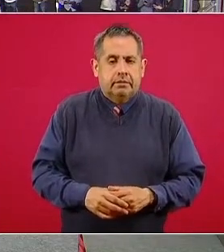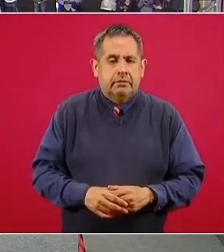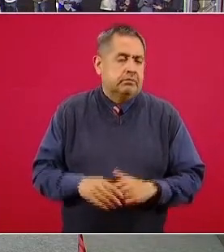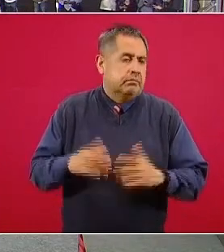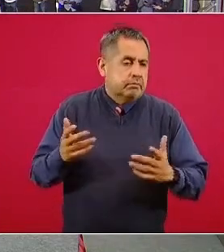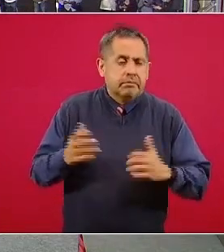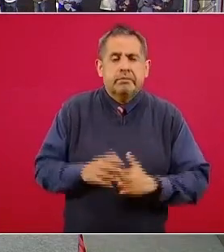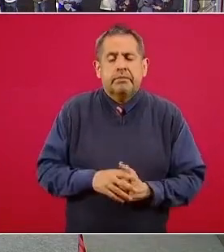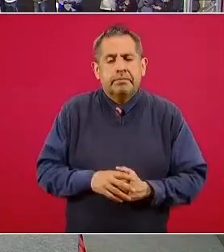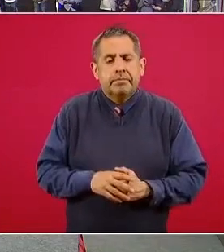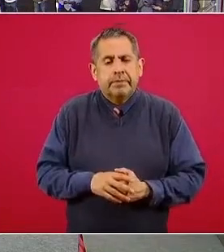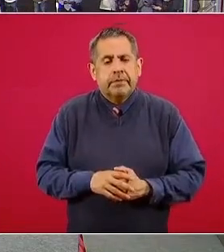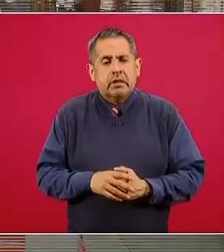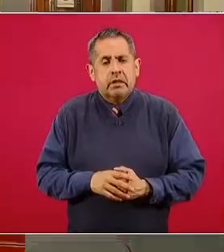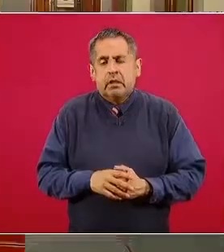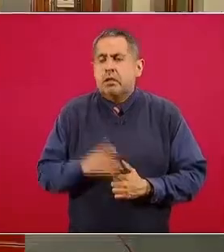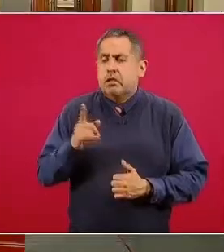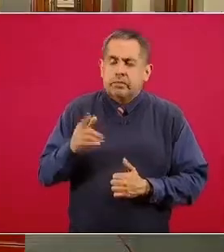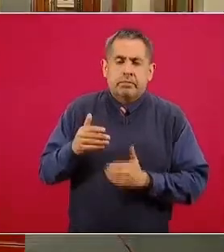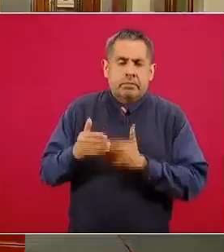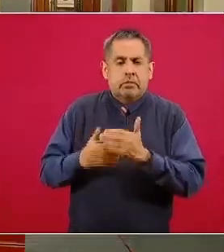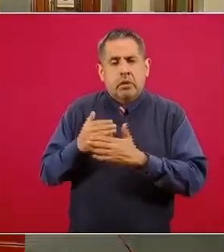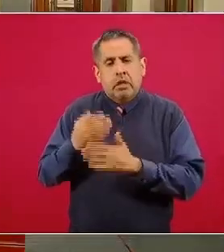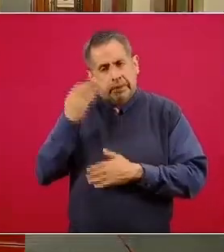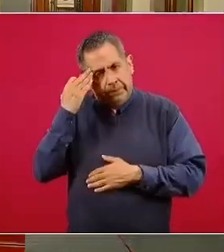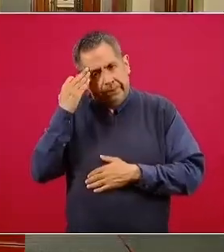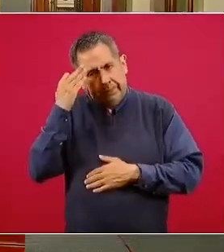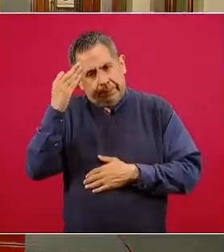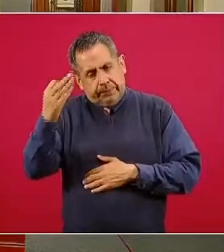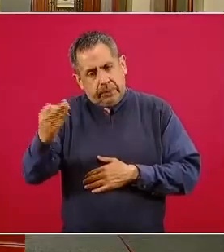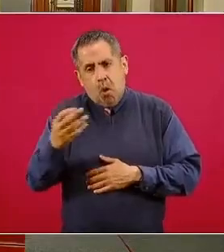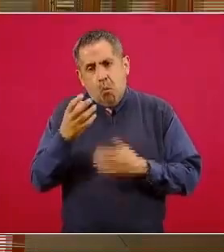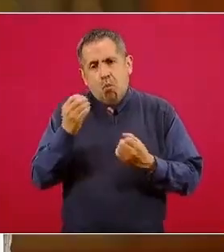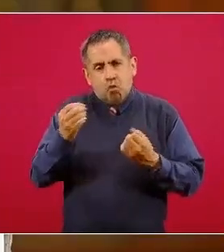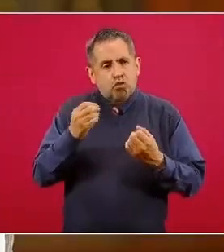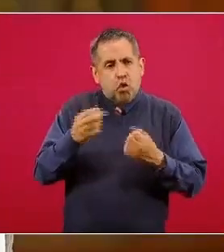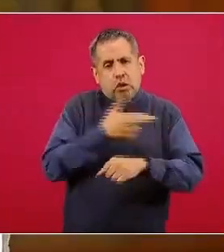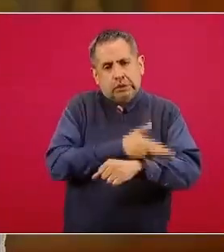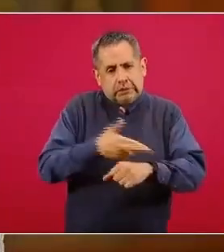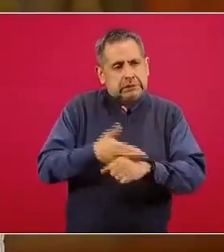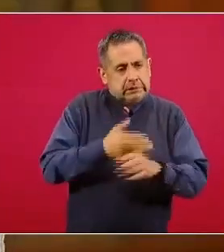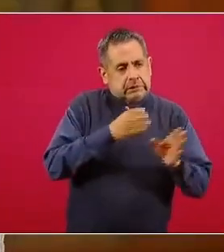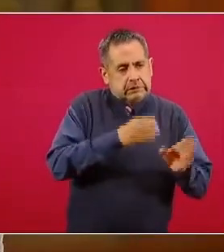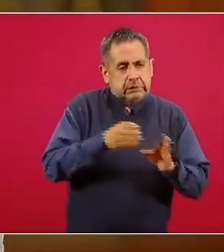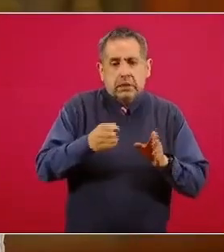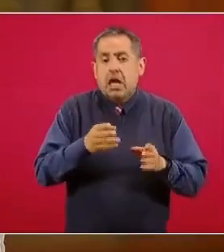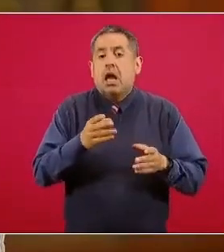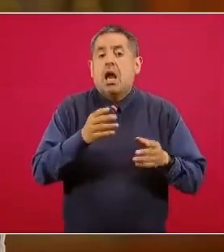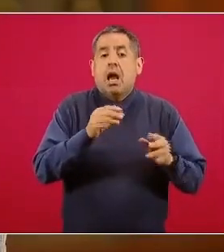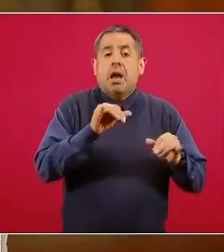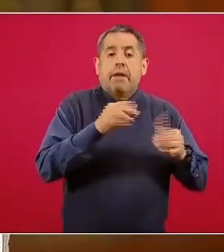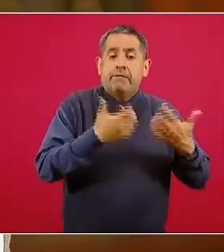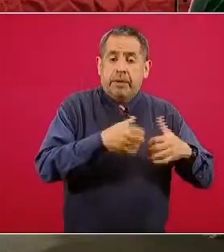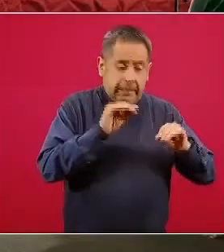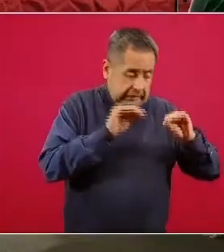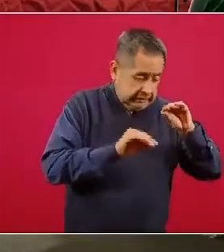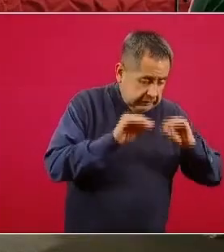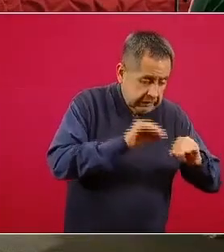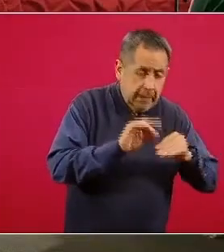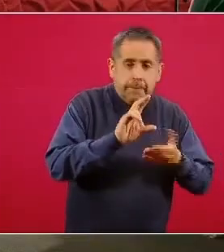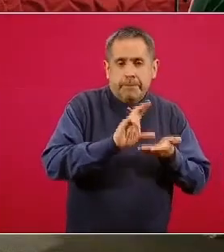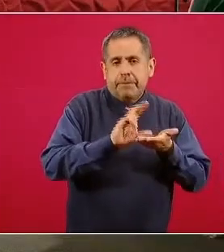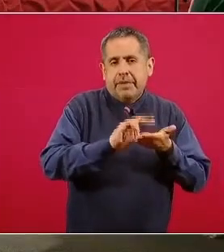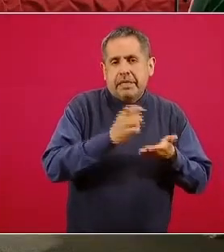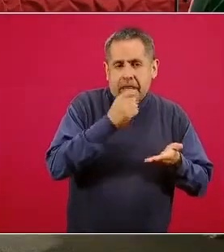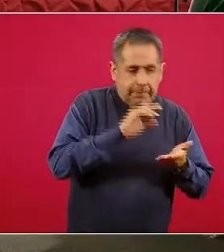Bueno, es un proceso largo, complicado, porque son muchos los procesos, desde la fabricación de los medicamentos, su